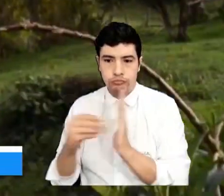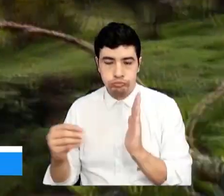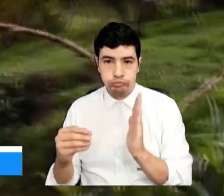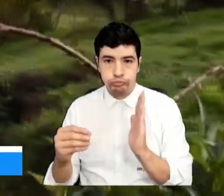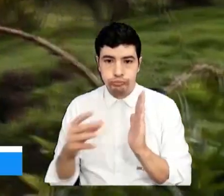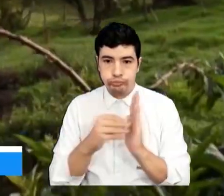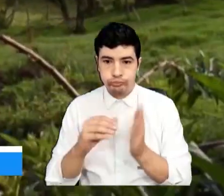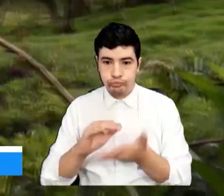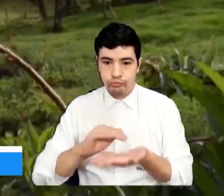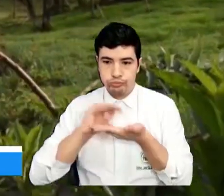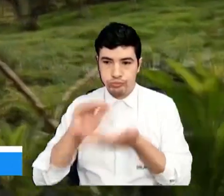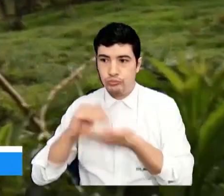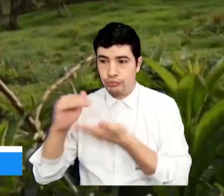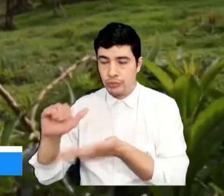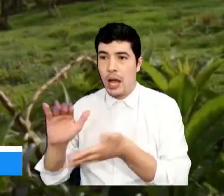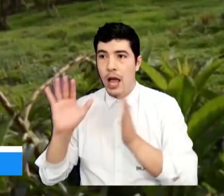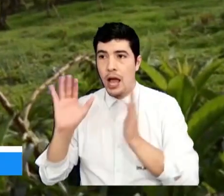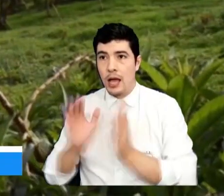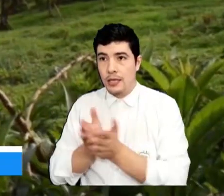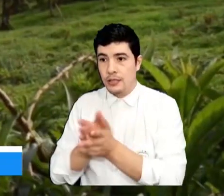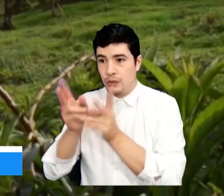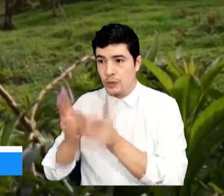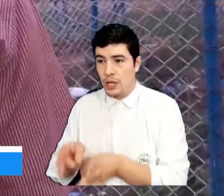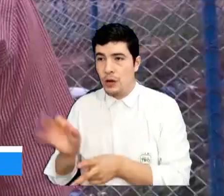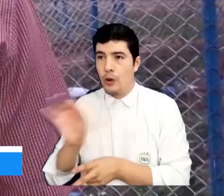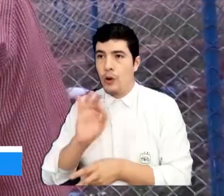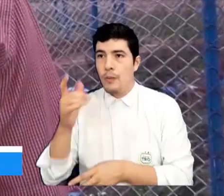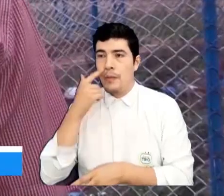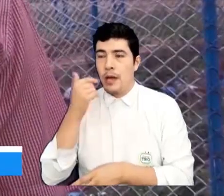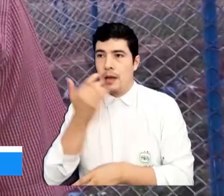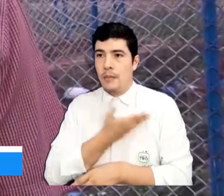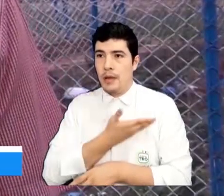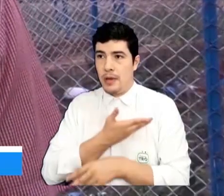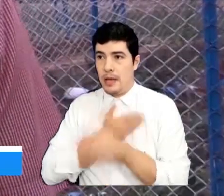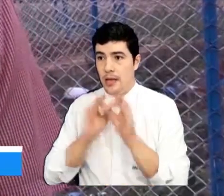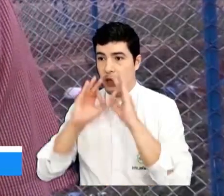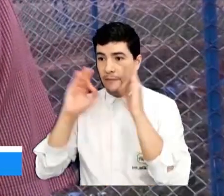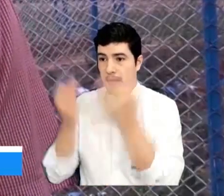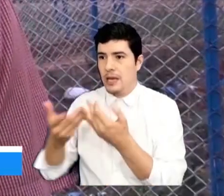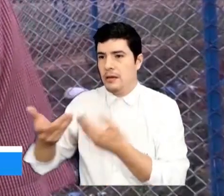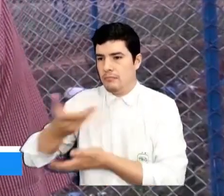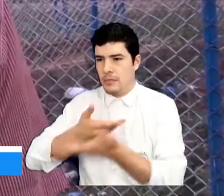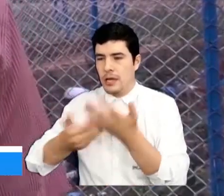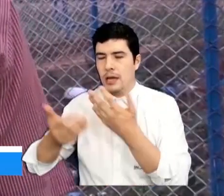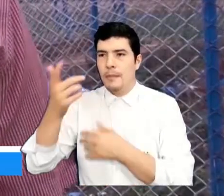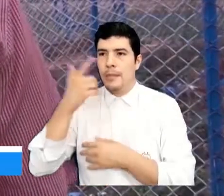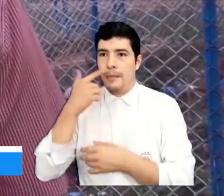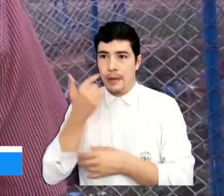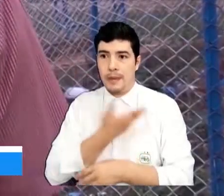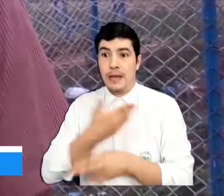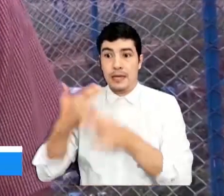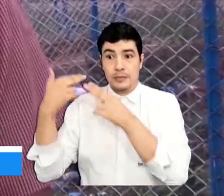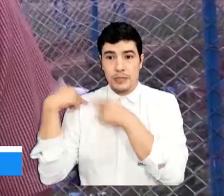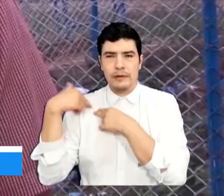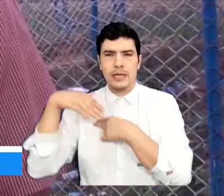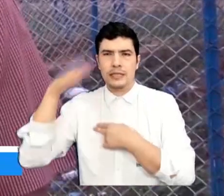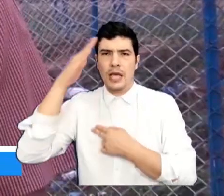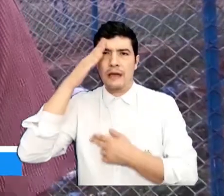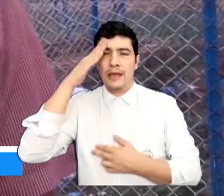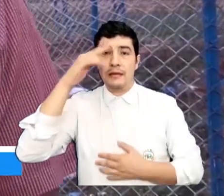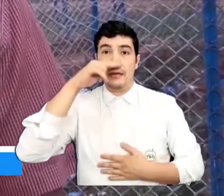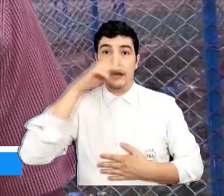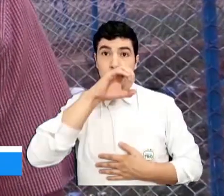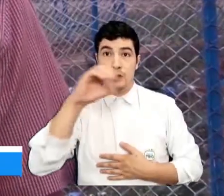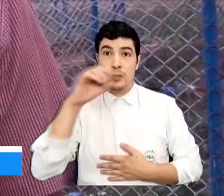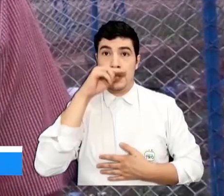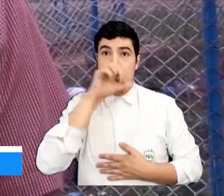casa. A través de una persona encargada, que se va a encargar de recoger todo el material y llevarlo a las diferentes